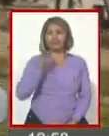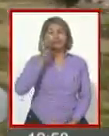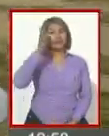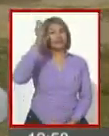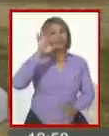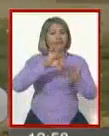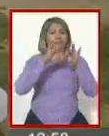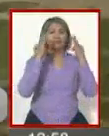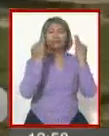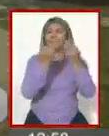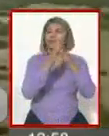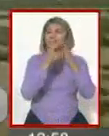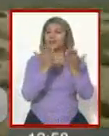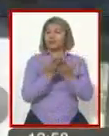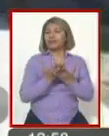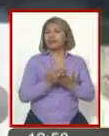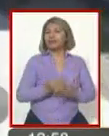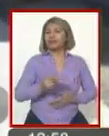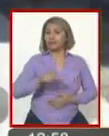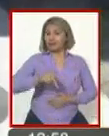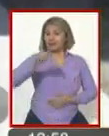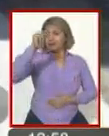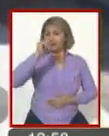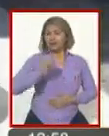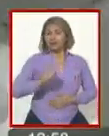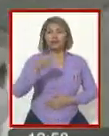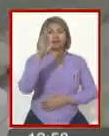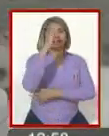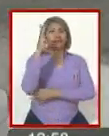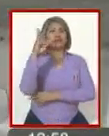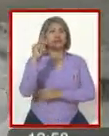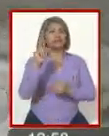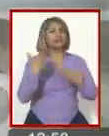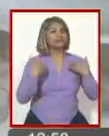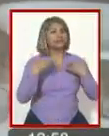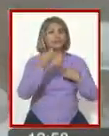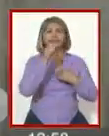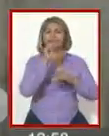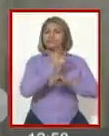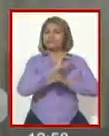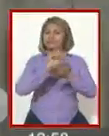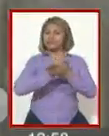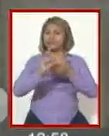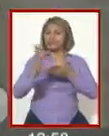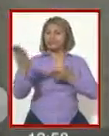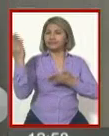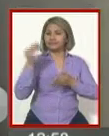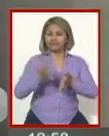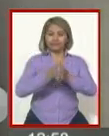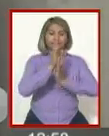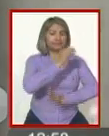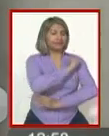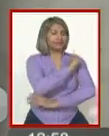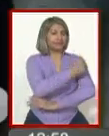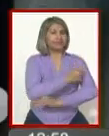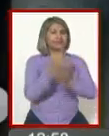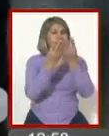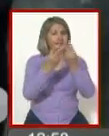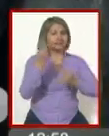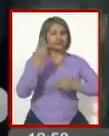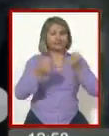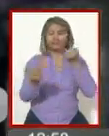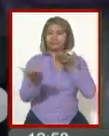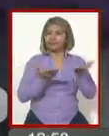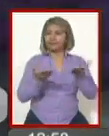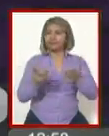Padres de familia del Colegio Buena Fe en Satélite Norte denuncian que los baños no tienen agua desde hace una semana. Piden a las autoridades solucionar